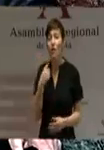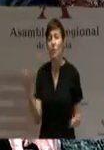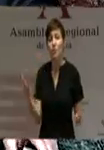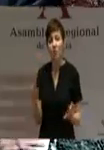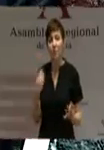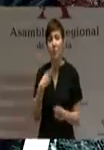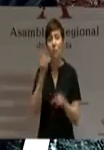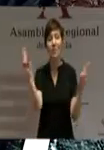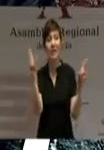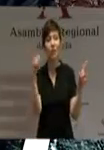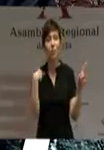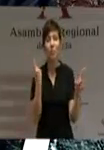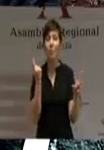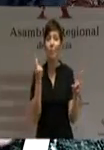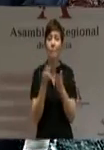los murcianos?